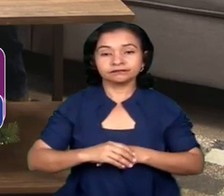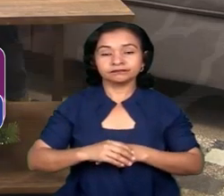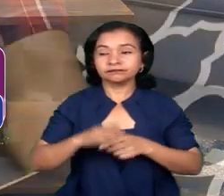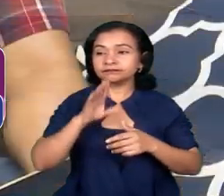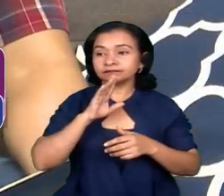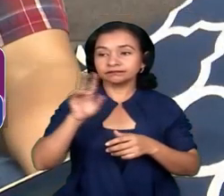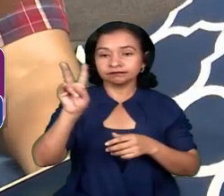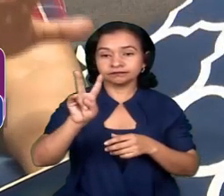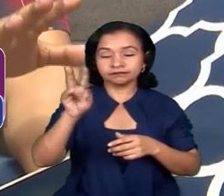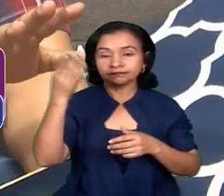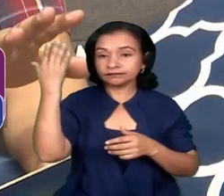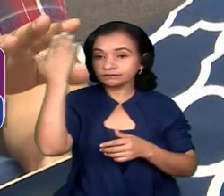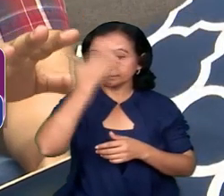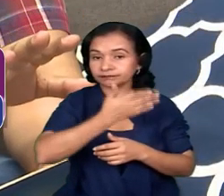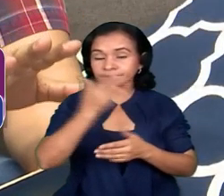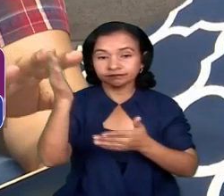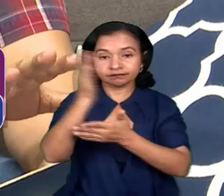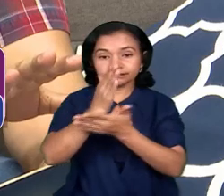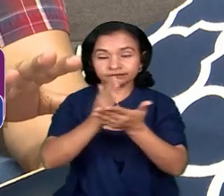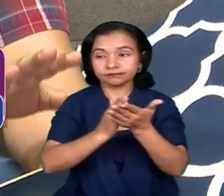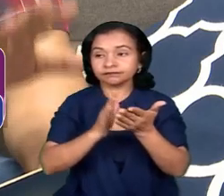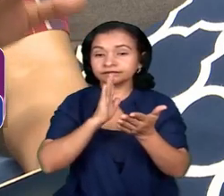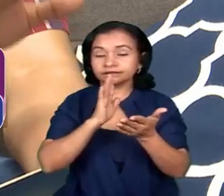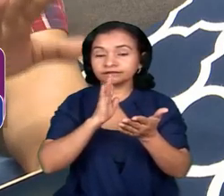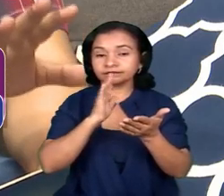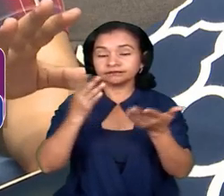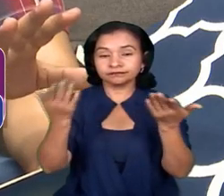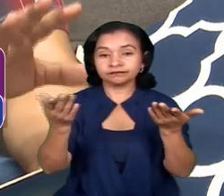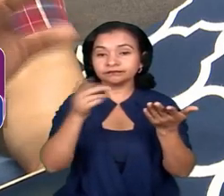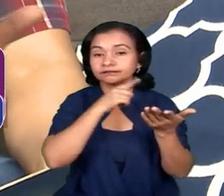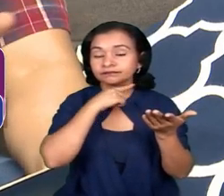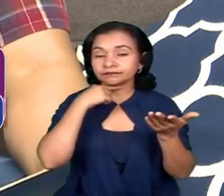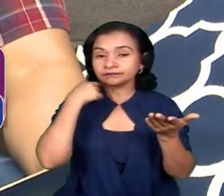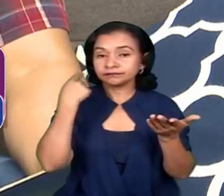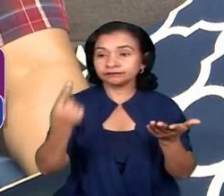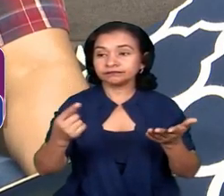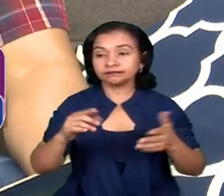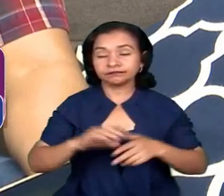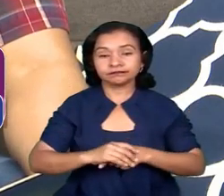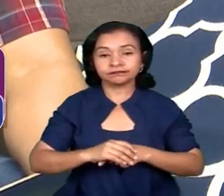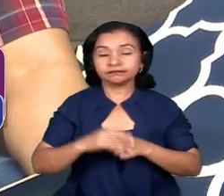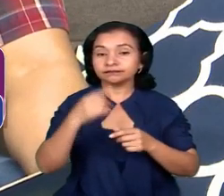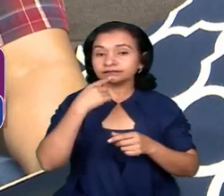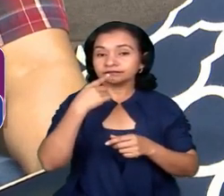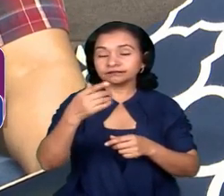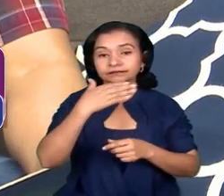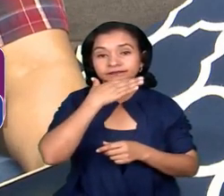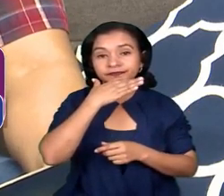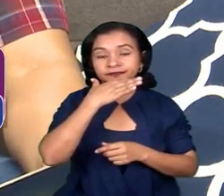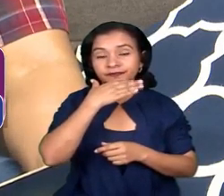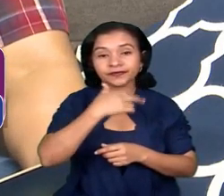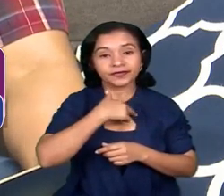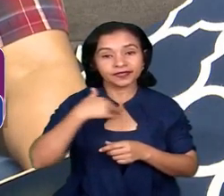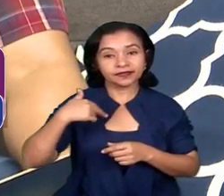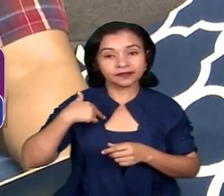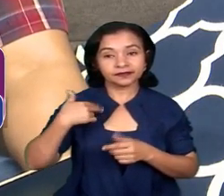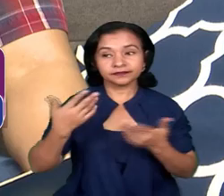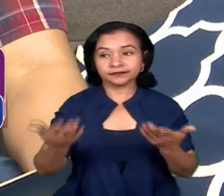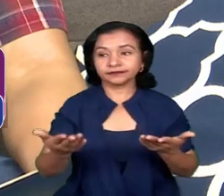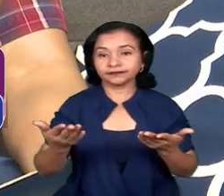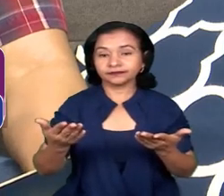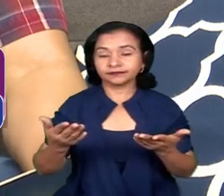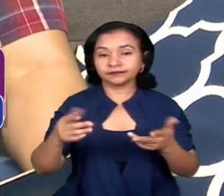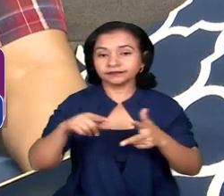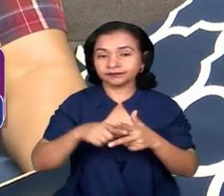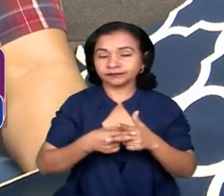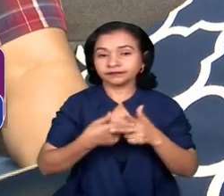del Viernes Negro, algunos comentarios a partir de las realidades. Se decía lo difícil que sería, en principio, a partir de lo